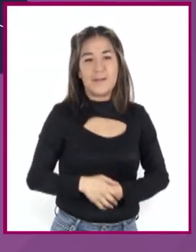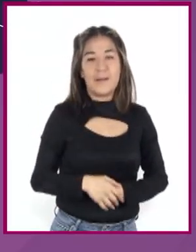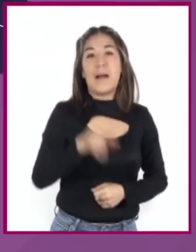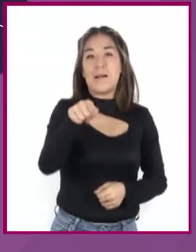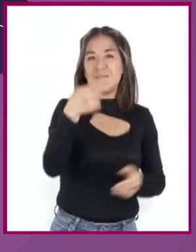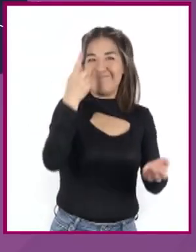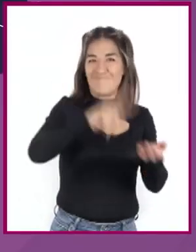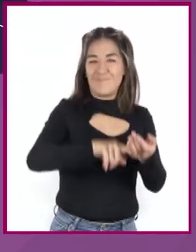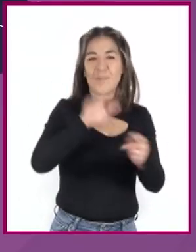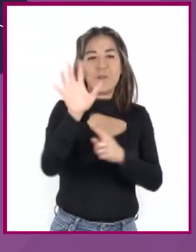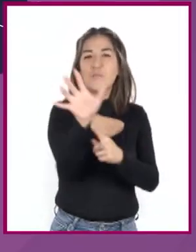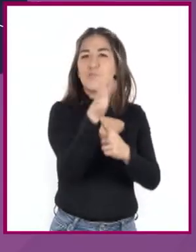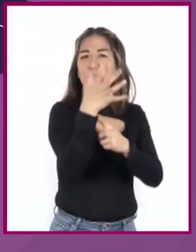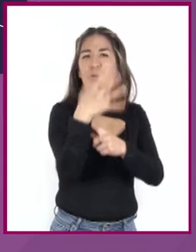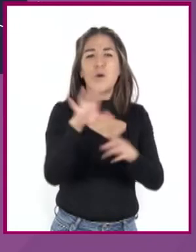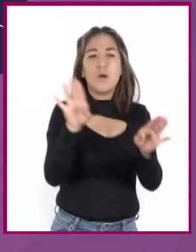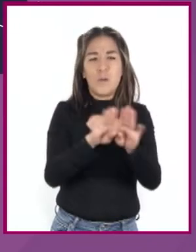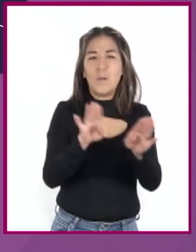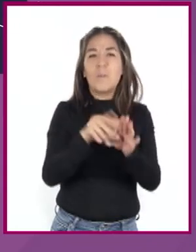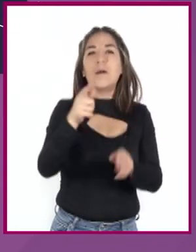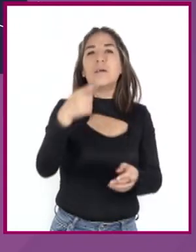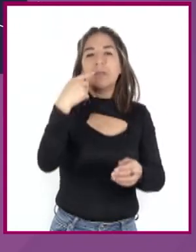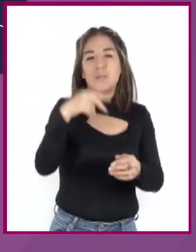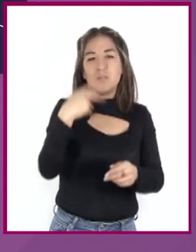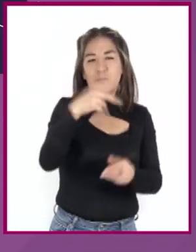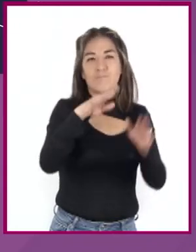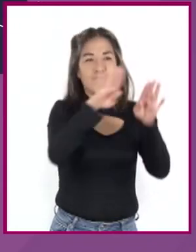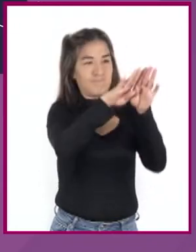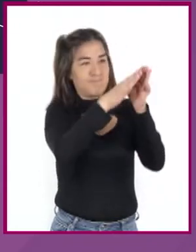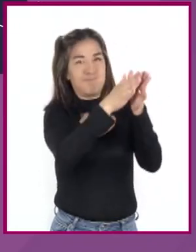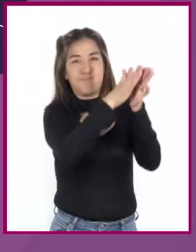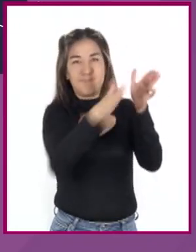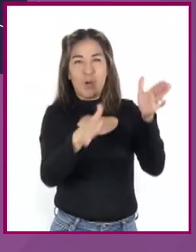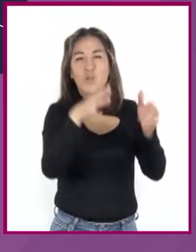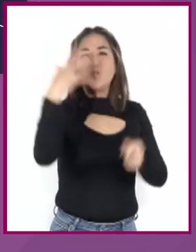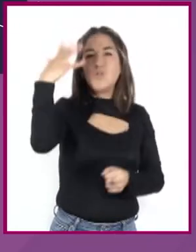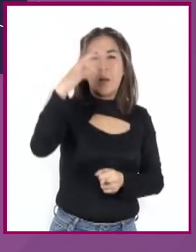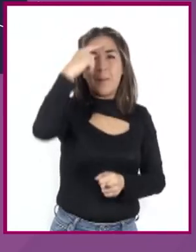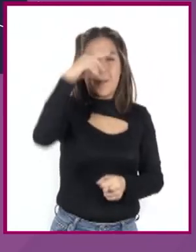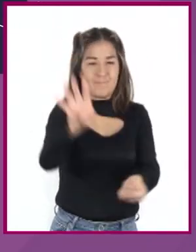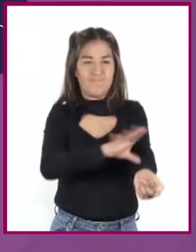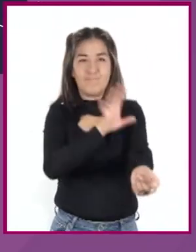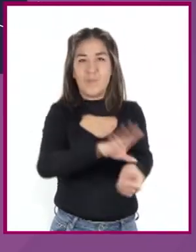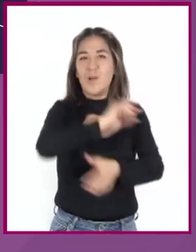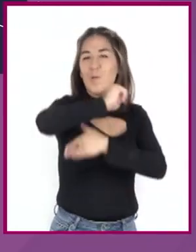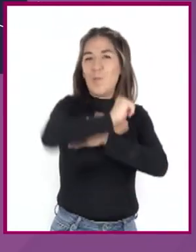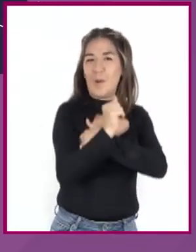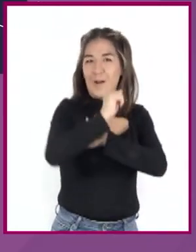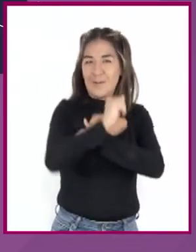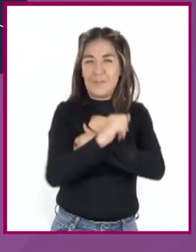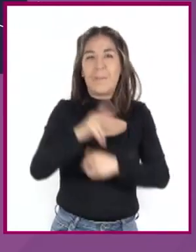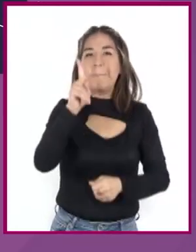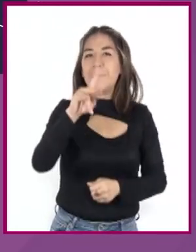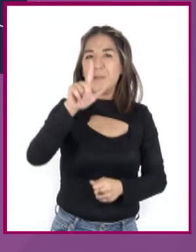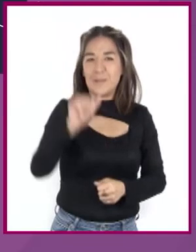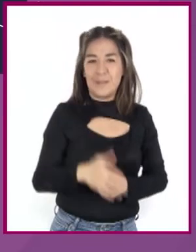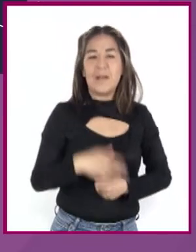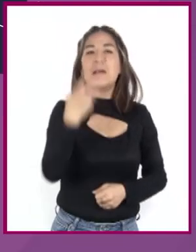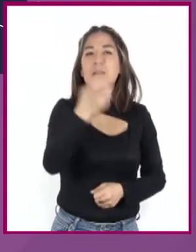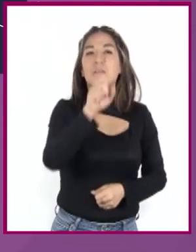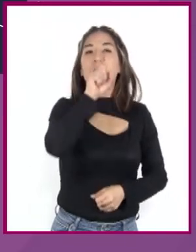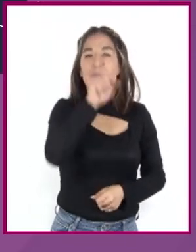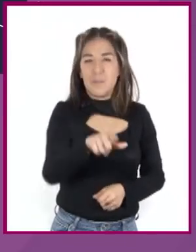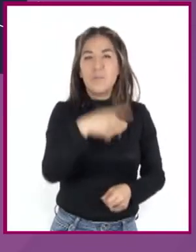una fuente de energía compuesta por celdas solares y baterías para su almacenamiento. También cuentan con generadores